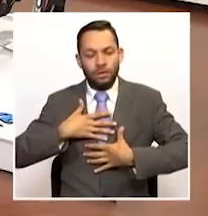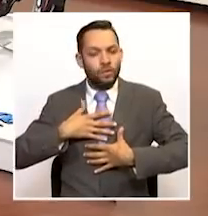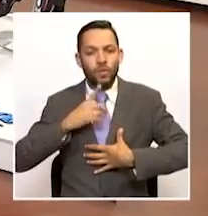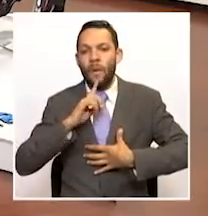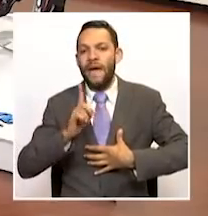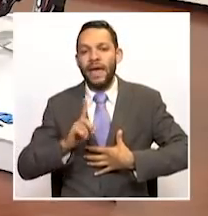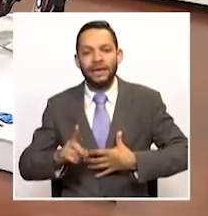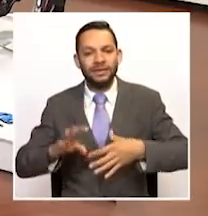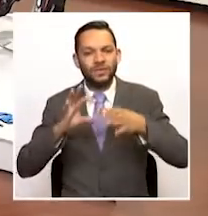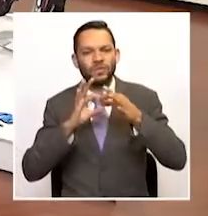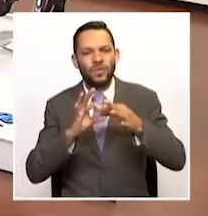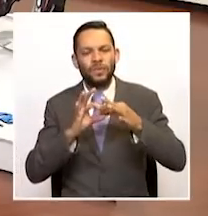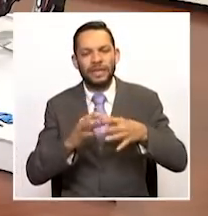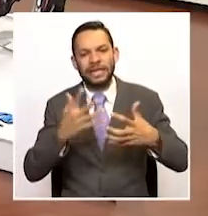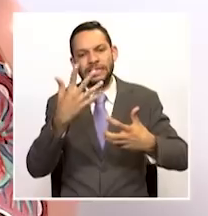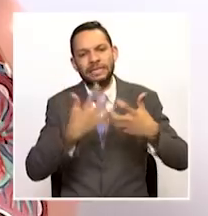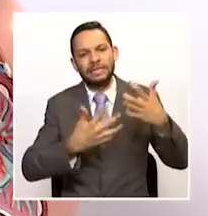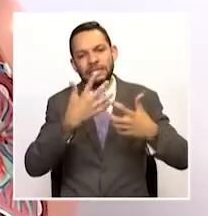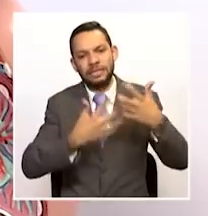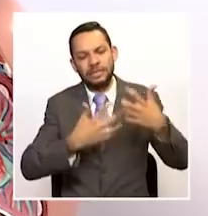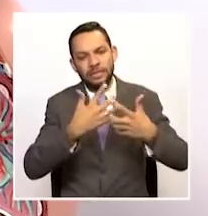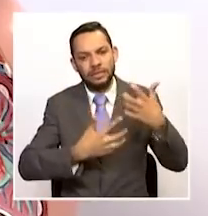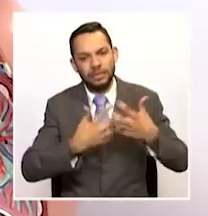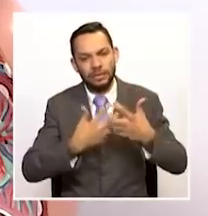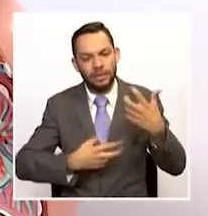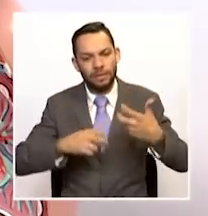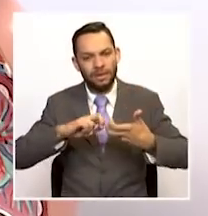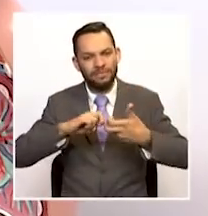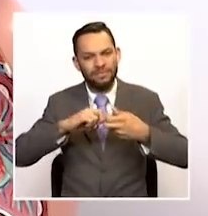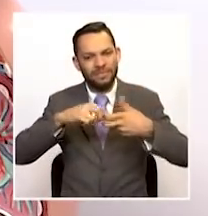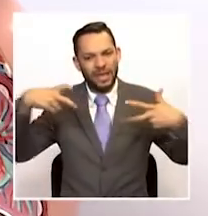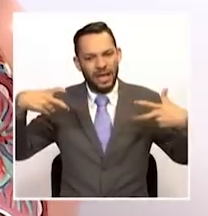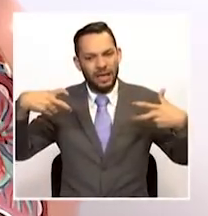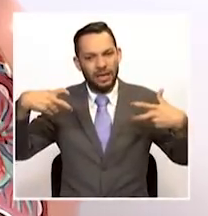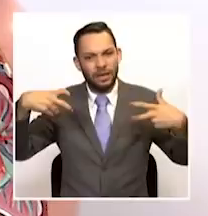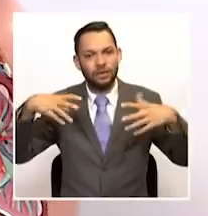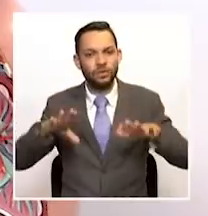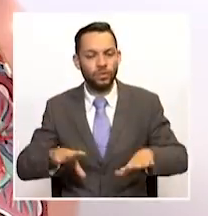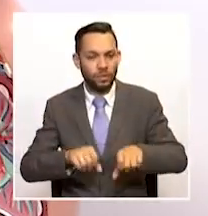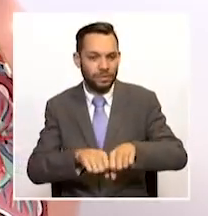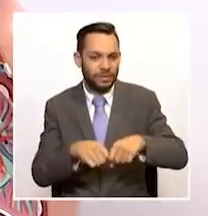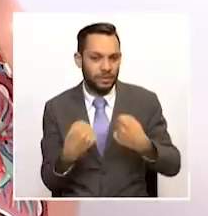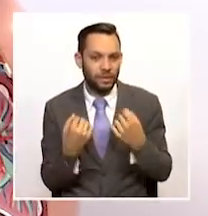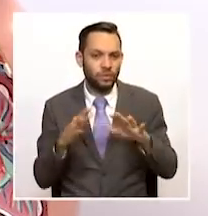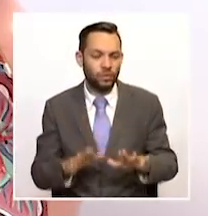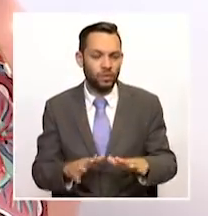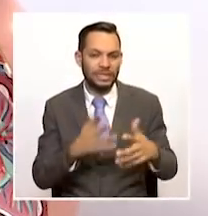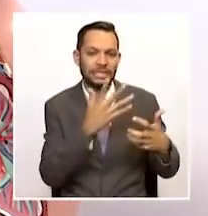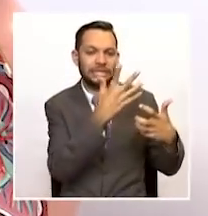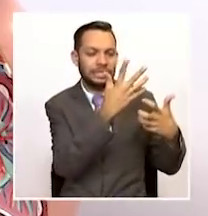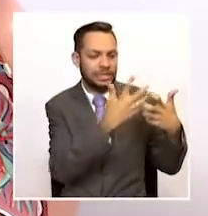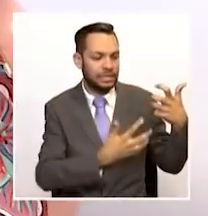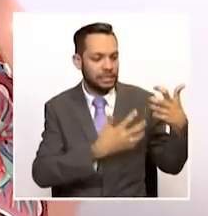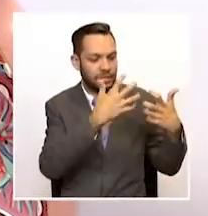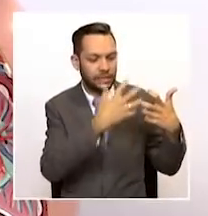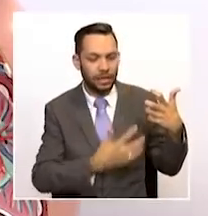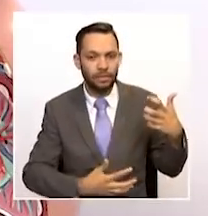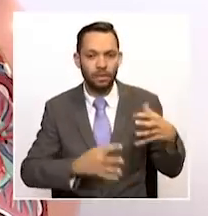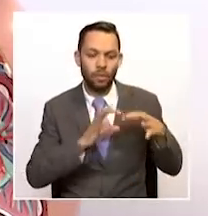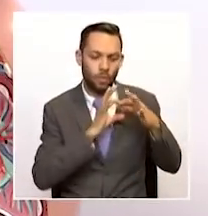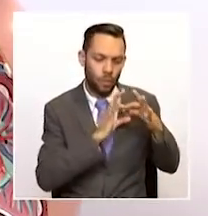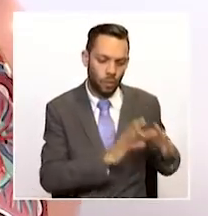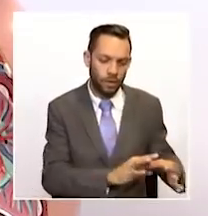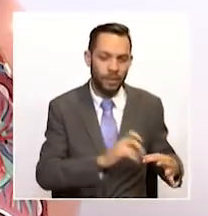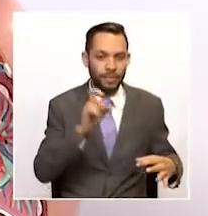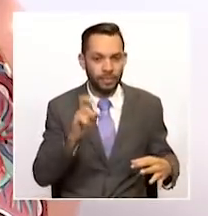hijo albert gusto se hincha se cansa el calambre se puso azul es que es una enfermedad sistémica por eso hay que hacer toda una